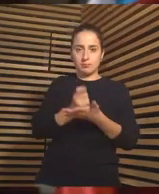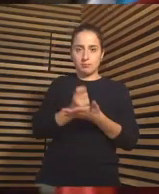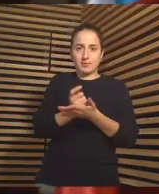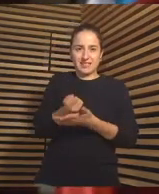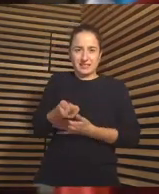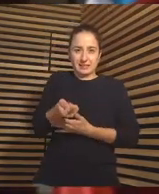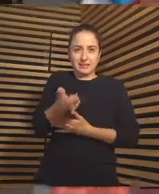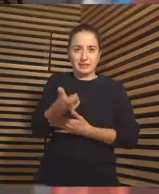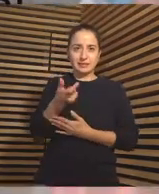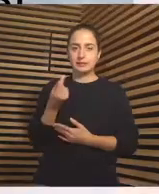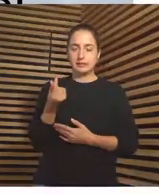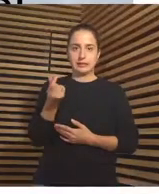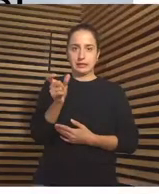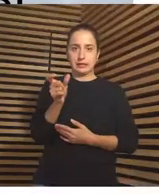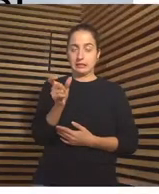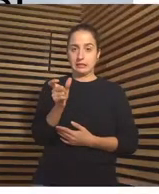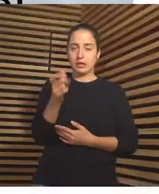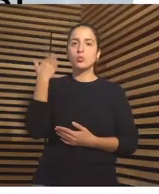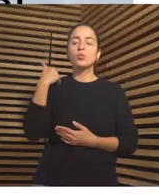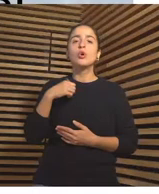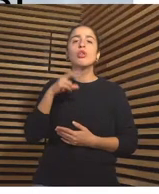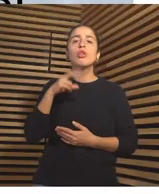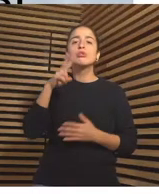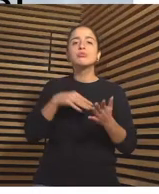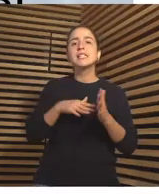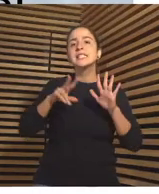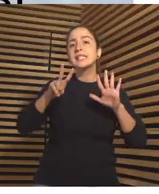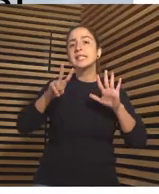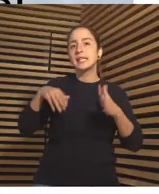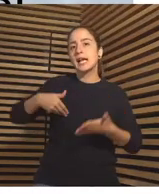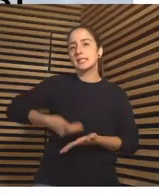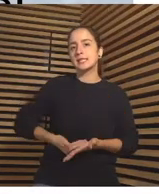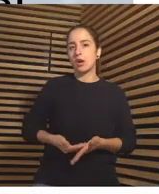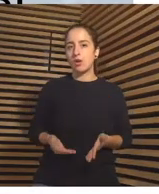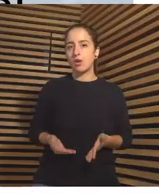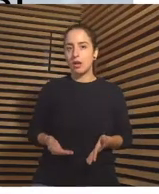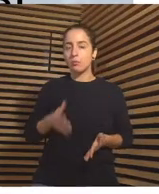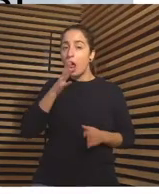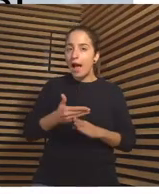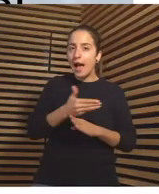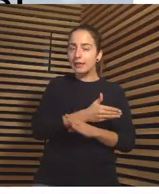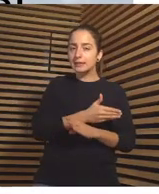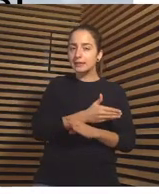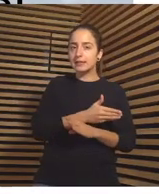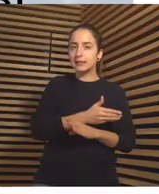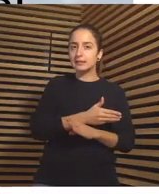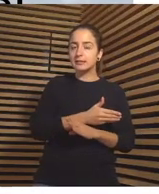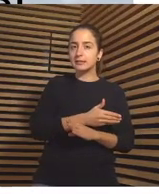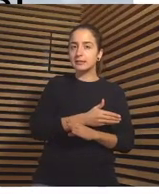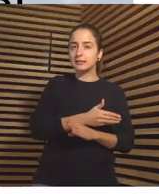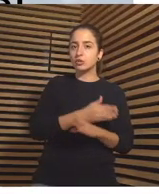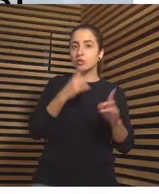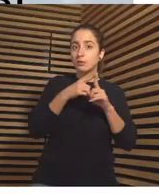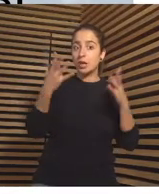Y eso es desde 2007. Porque antes de 2007, para poder poner una